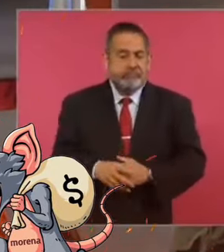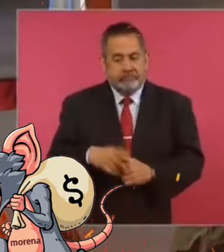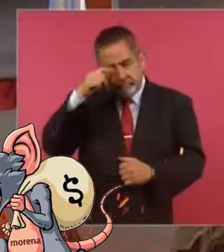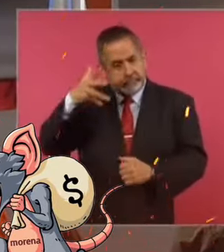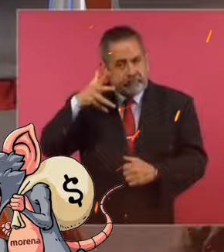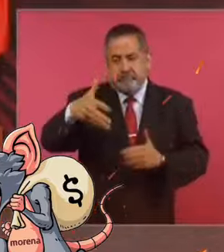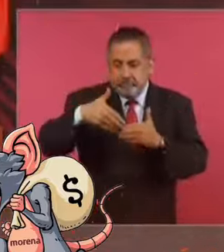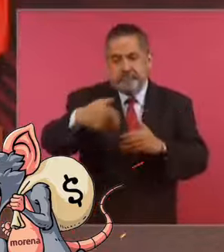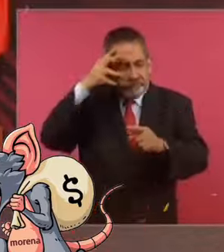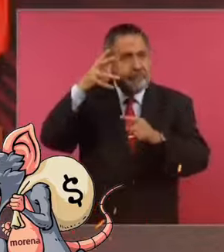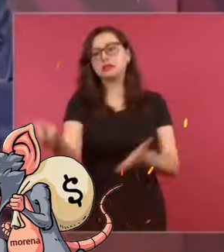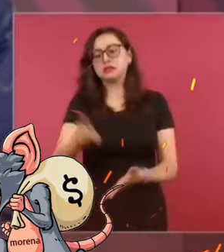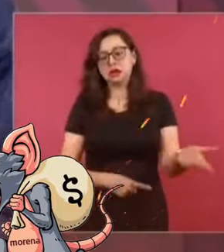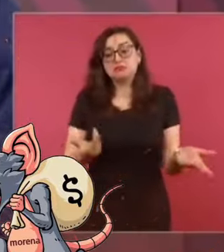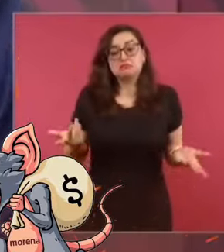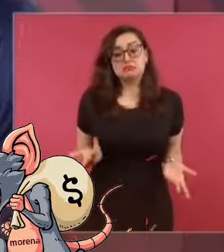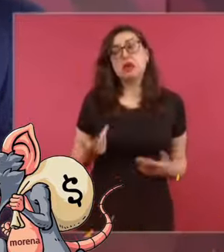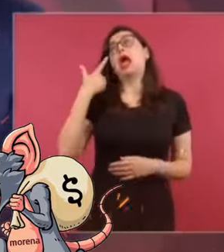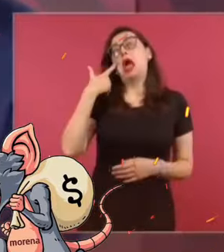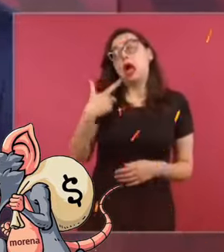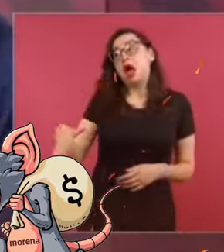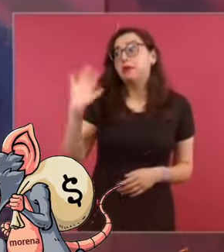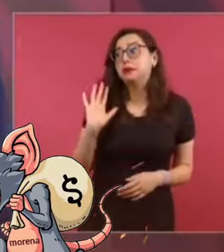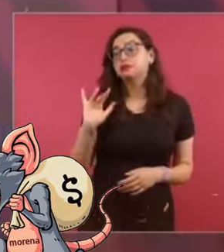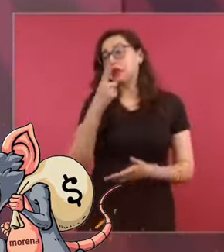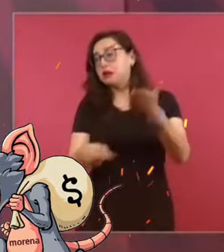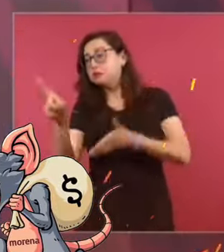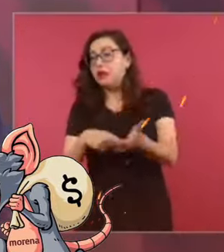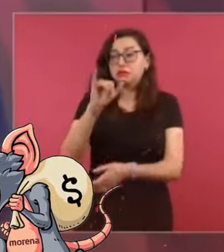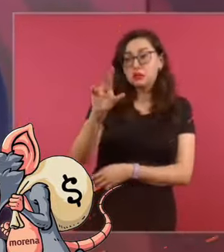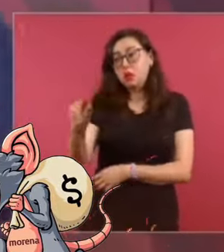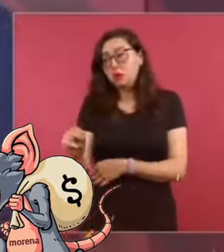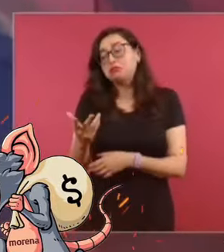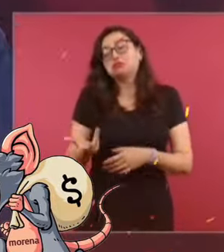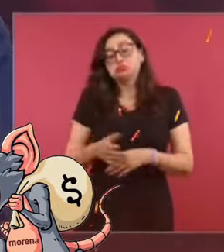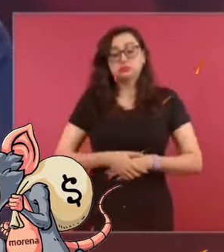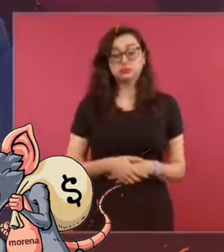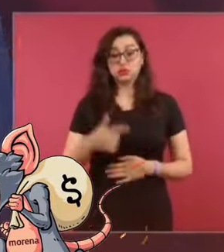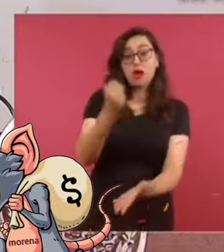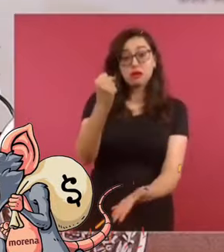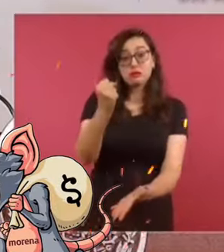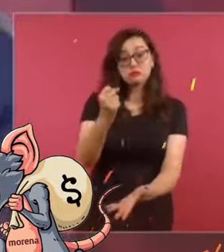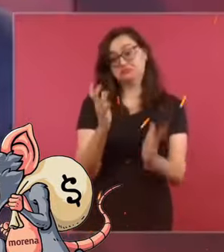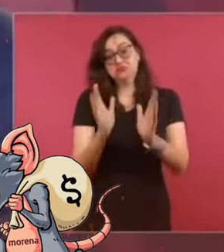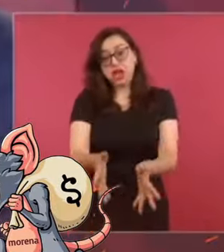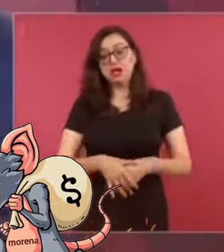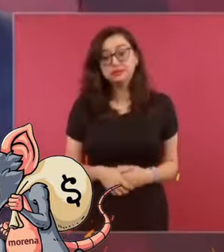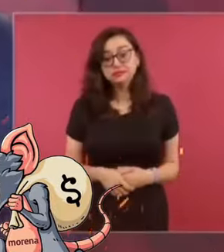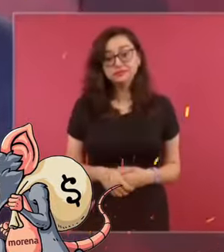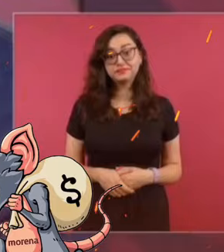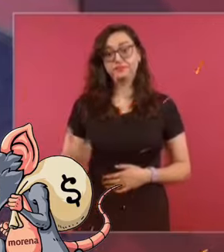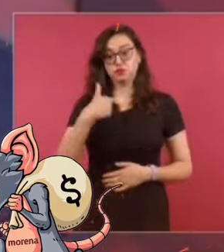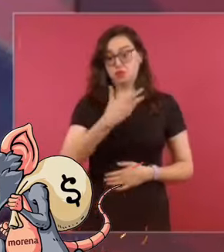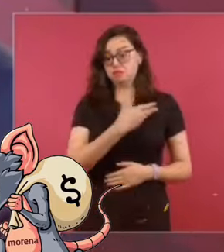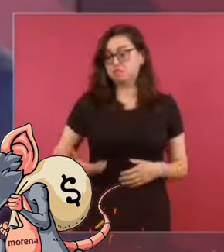hacia adelante para las nuevas generaciones. Y no quiero irme y que digan, ¿y por qué no resolvió esto? Ahora sí que va a